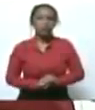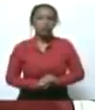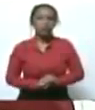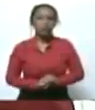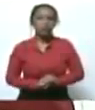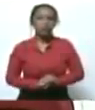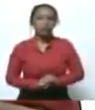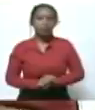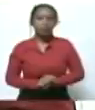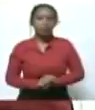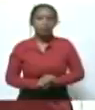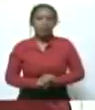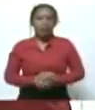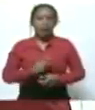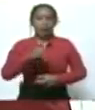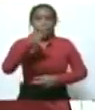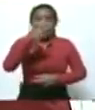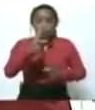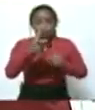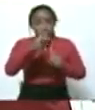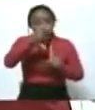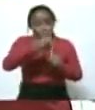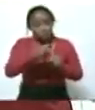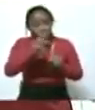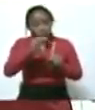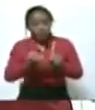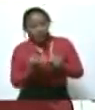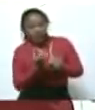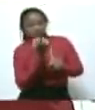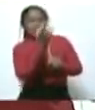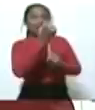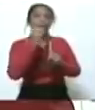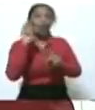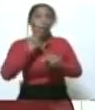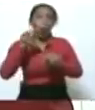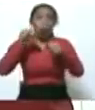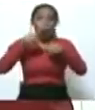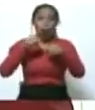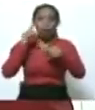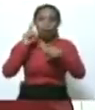en la quema de seres humanos vivos, y hoy se dan cuenta que los utilizaron,